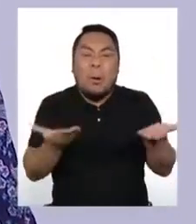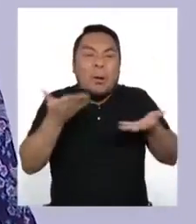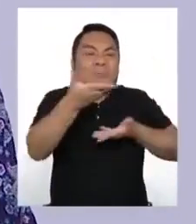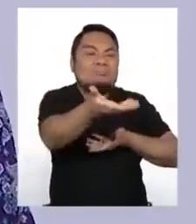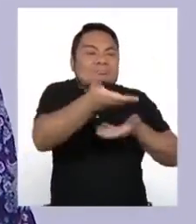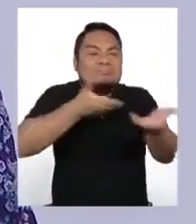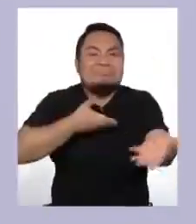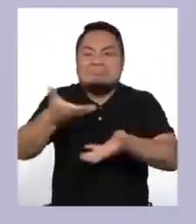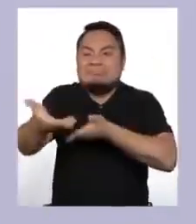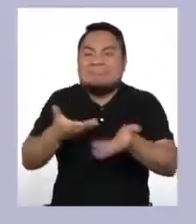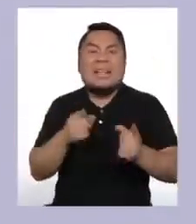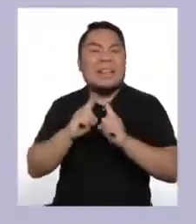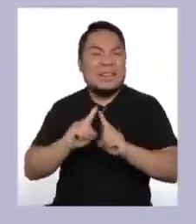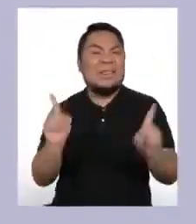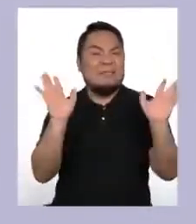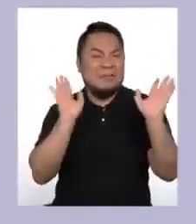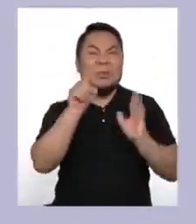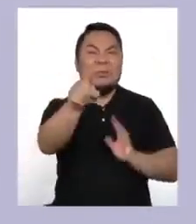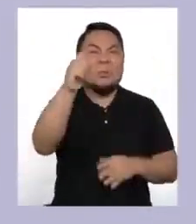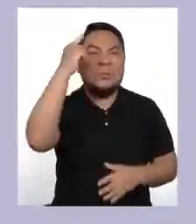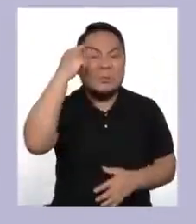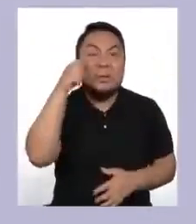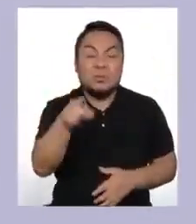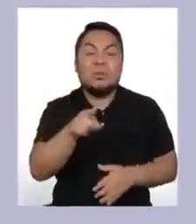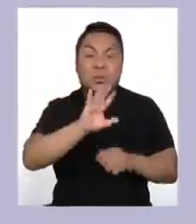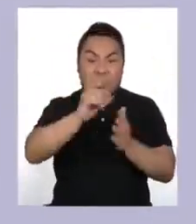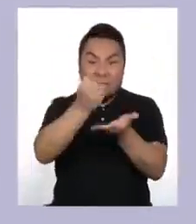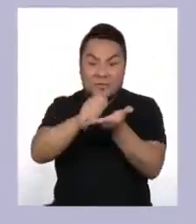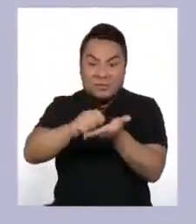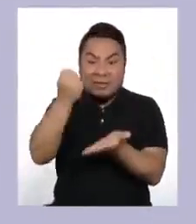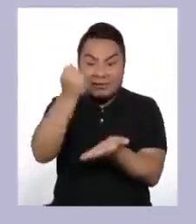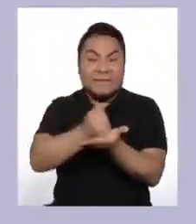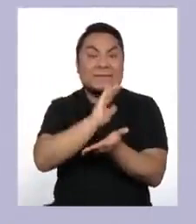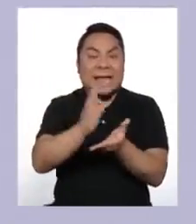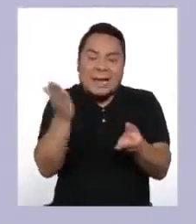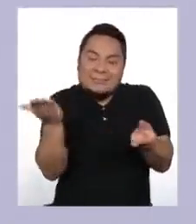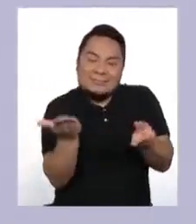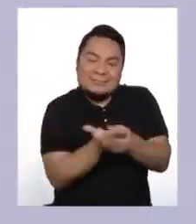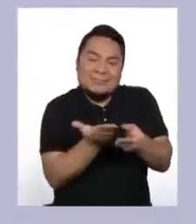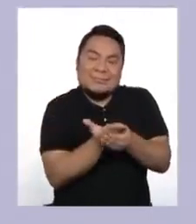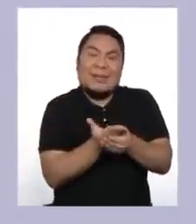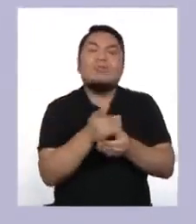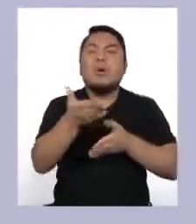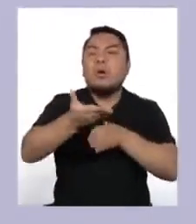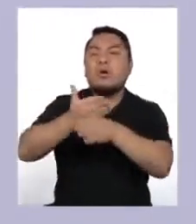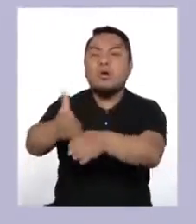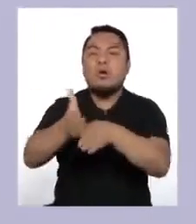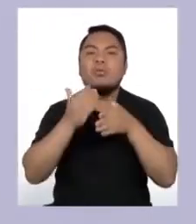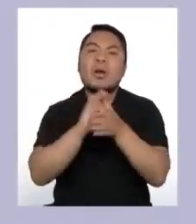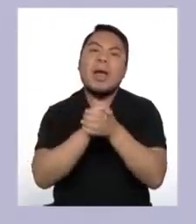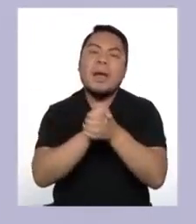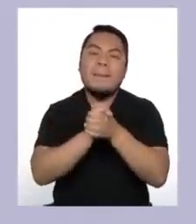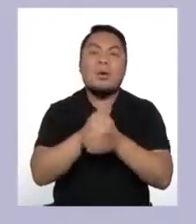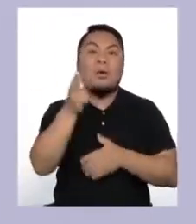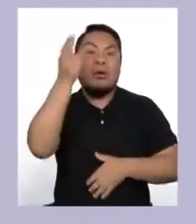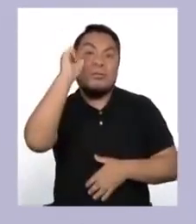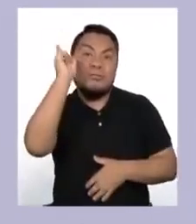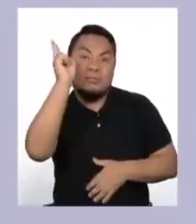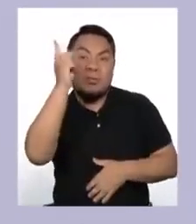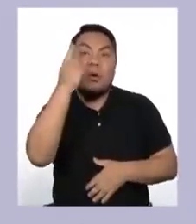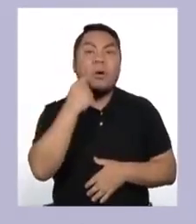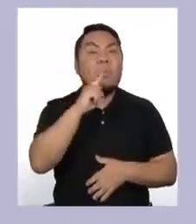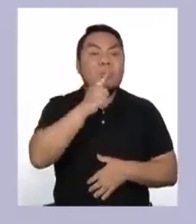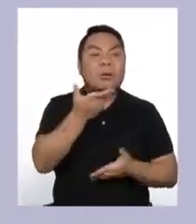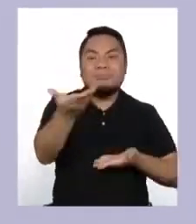de diversas formas. Guarda tu dibujo en tu portafolio para luego compartirlo con tus compañeras y compañeros y maestras y